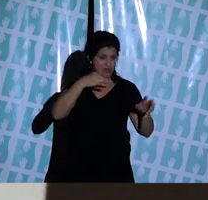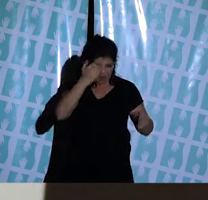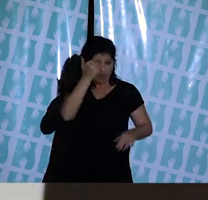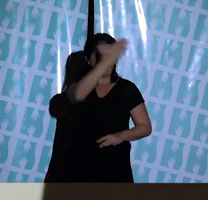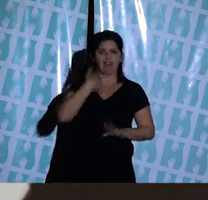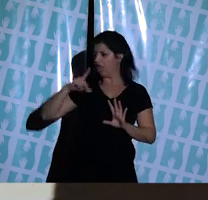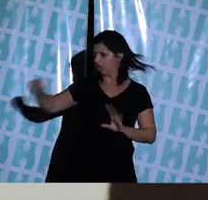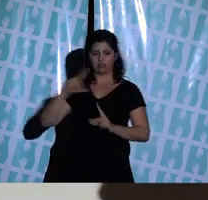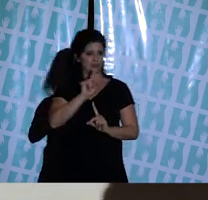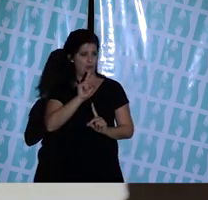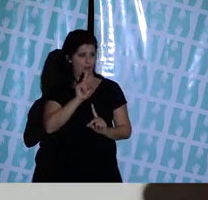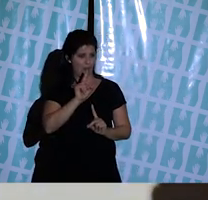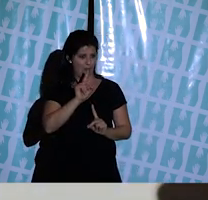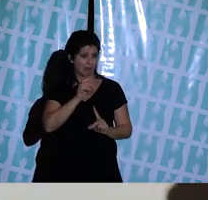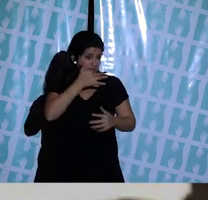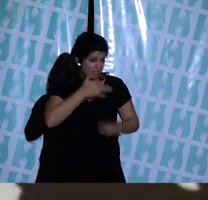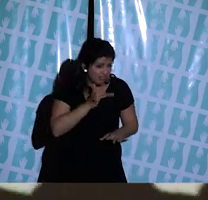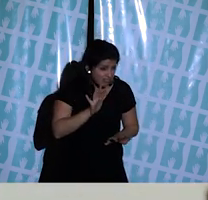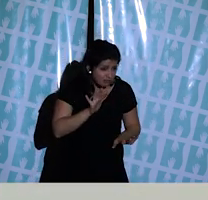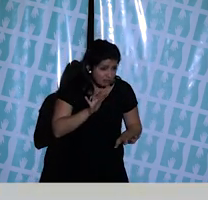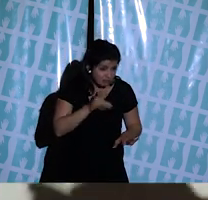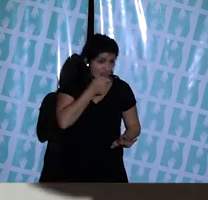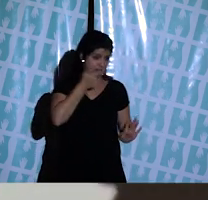esa situación. No sé si lo entienden. Es un ejemplo.